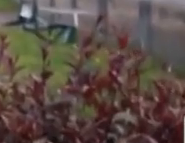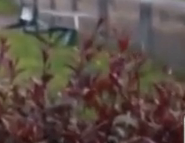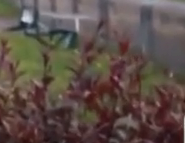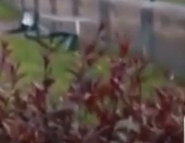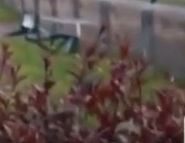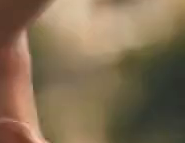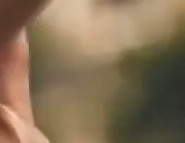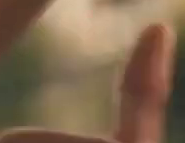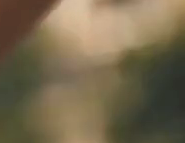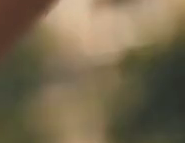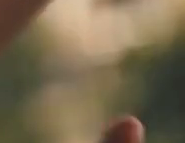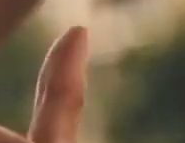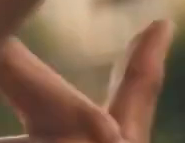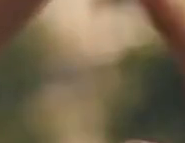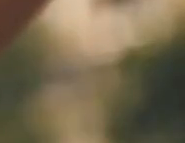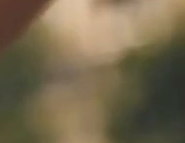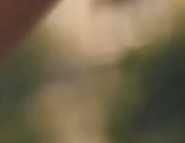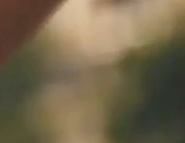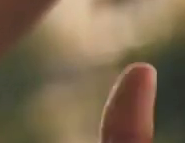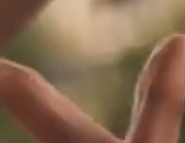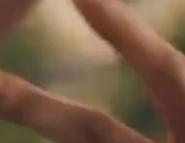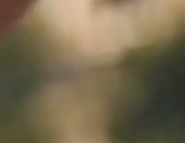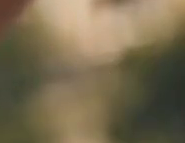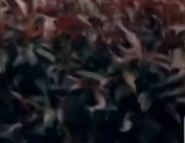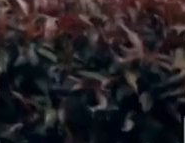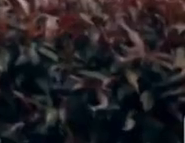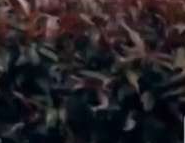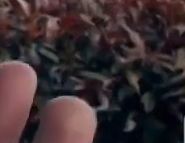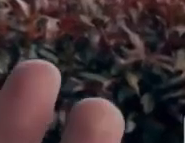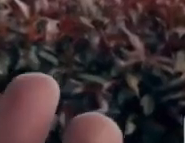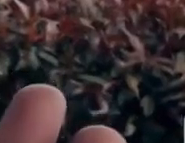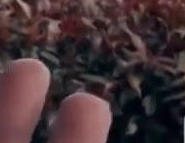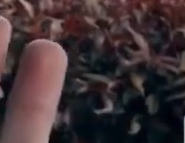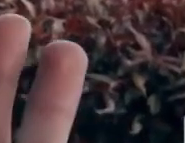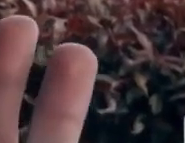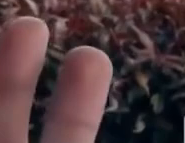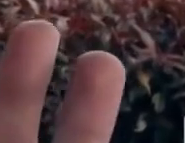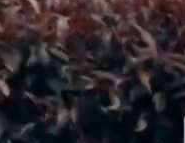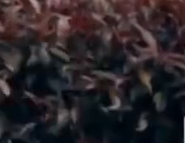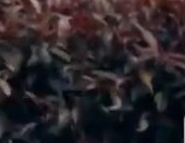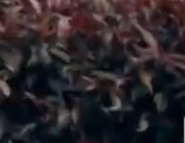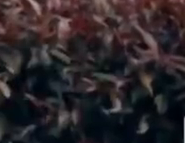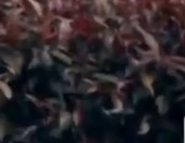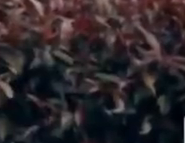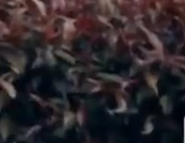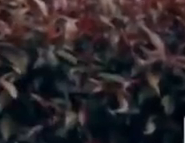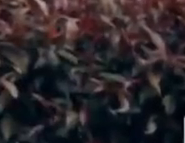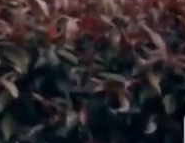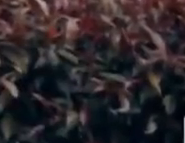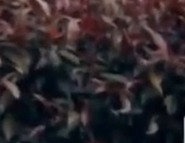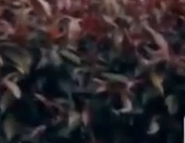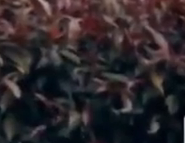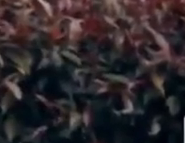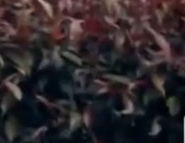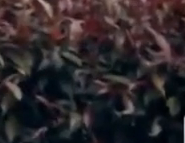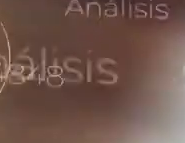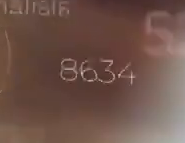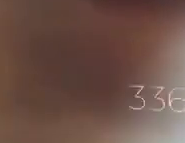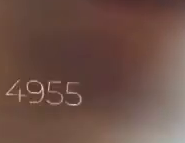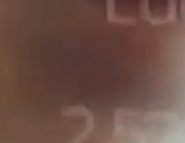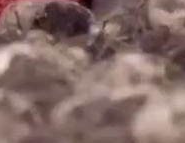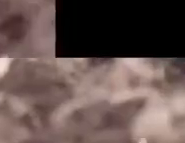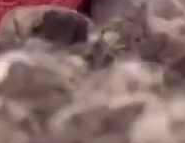en todo lado, económicas, con estímulos, gratis, mejor dicho, de todo tipo. Lo importante es estar bien